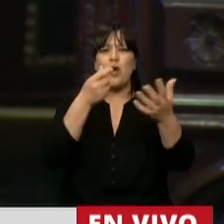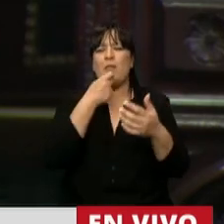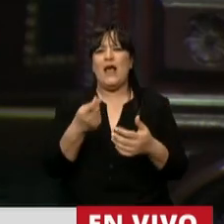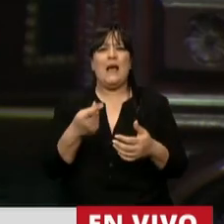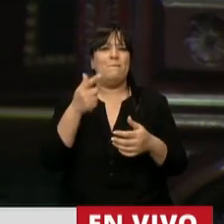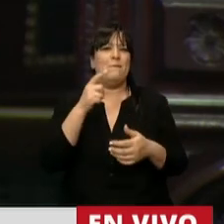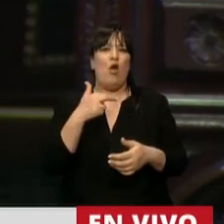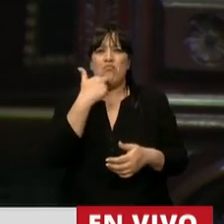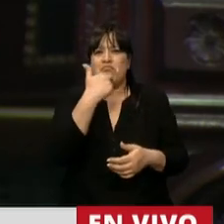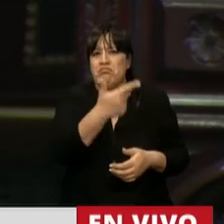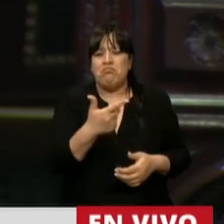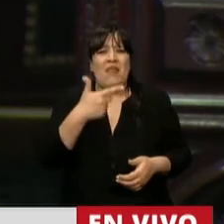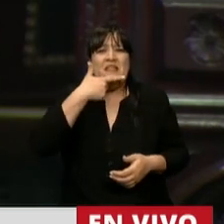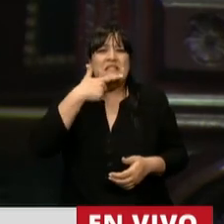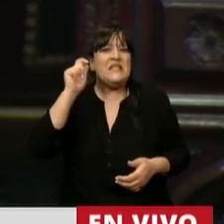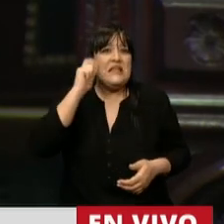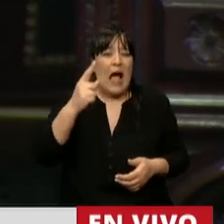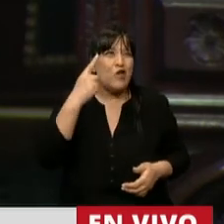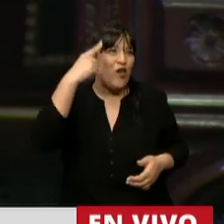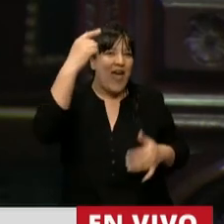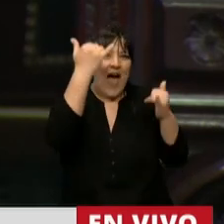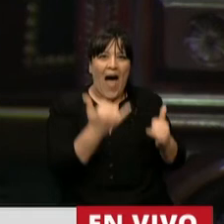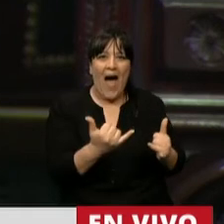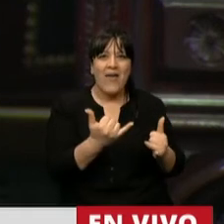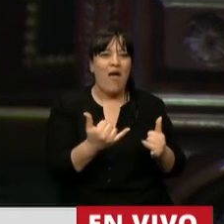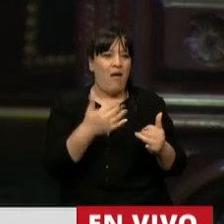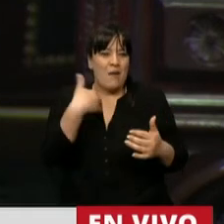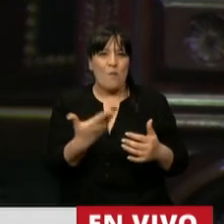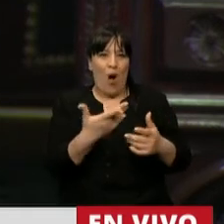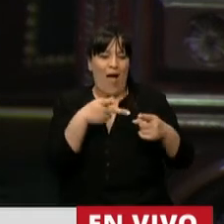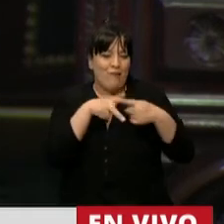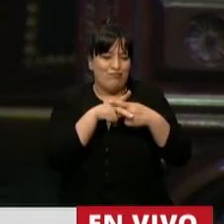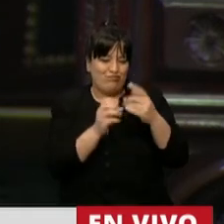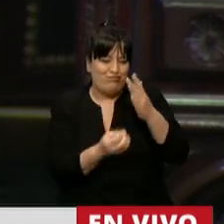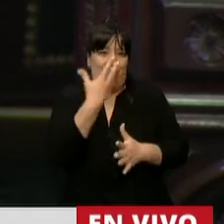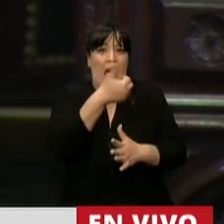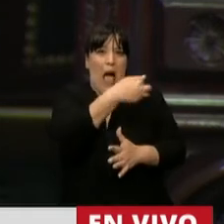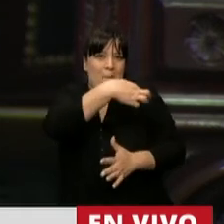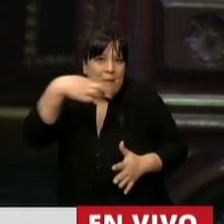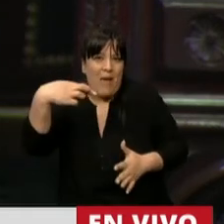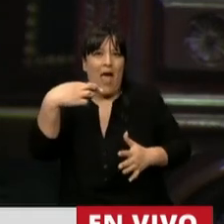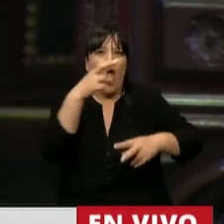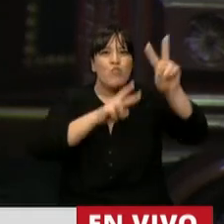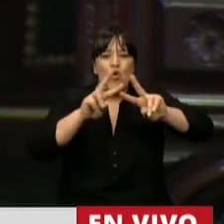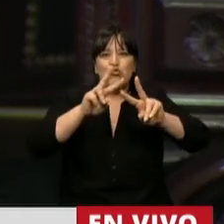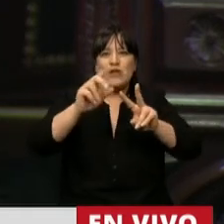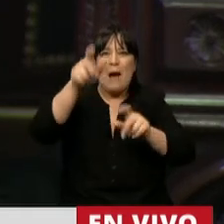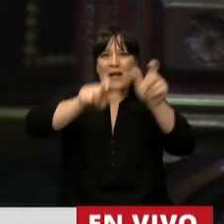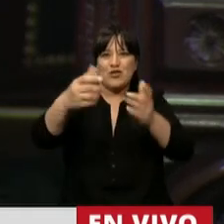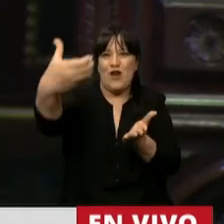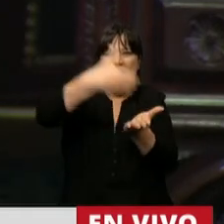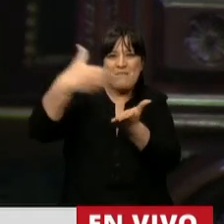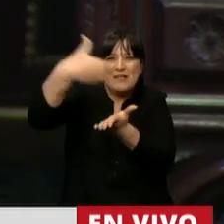de 17 años que tiene una gran idea, que logra desarrollar una aplicación, que busca inversores, que